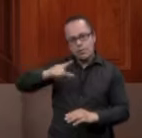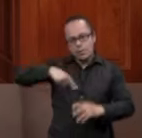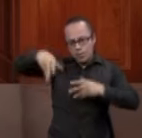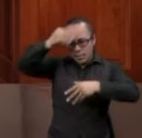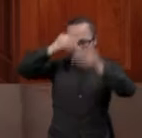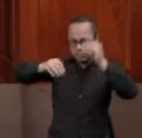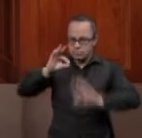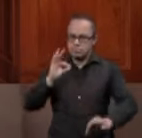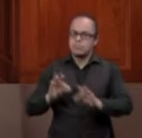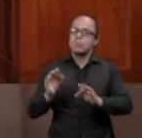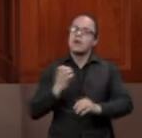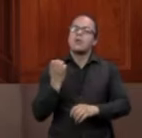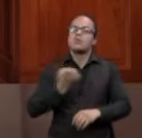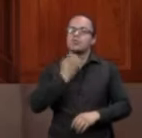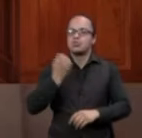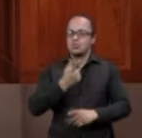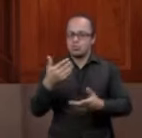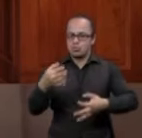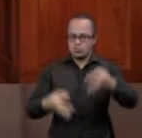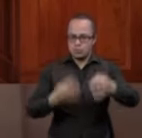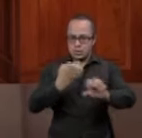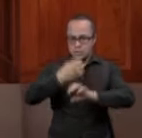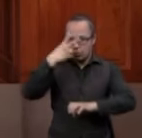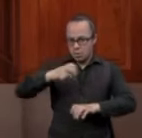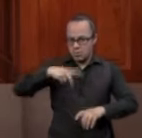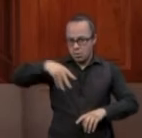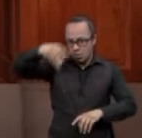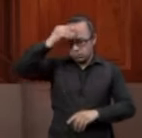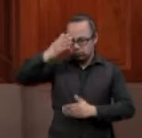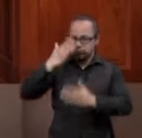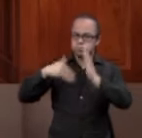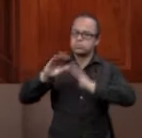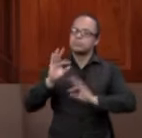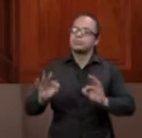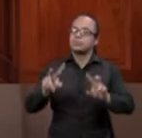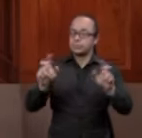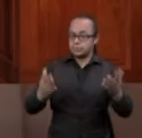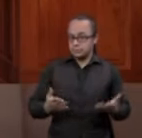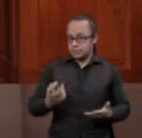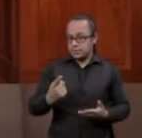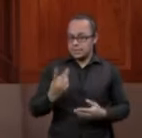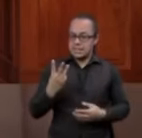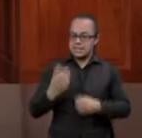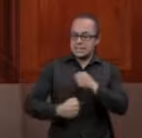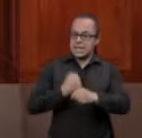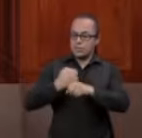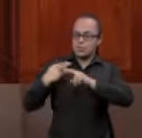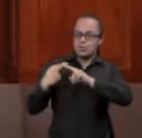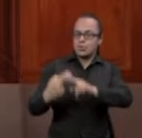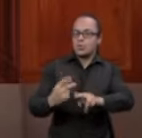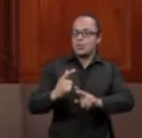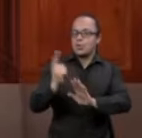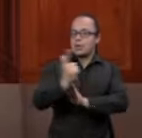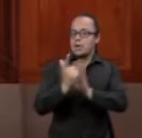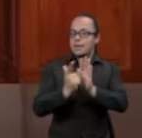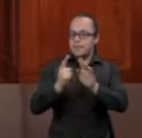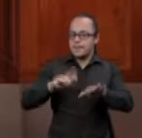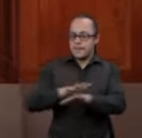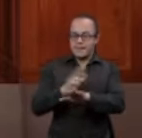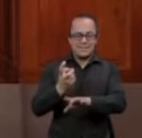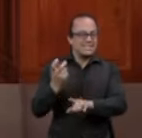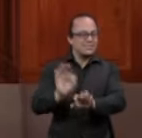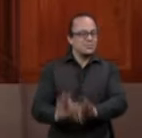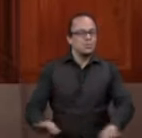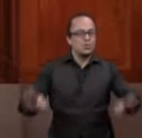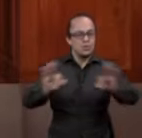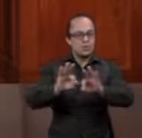Escuela Judicial del Estado de México. A 3 años de la implementación de la reforma laboral en nuestra entidad, considerada la más